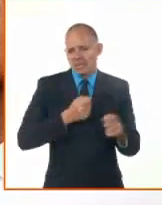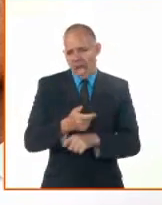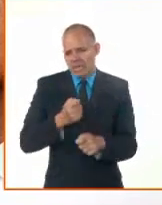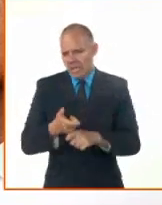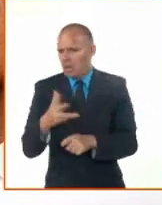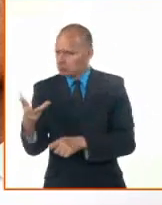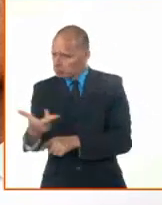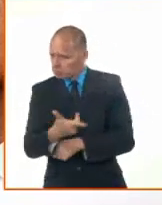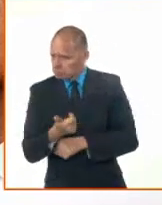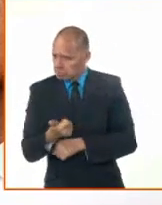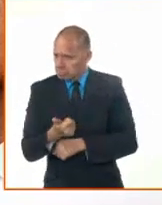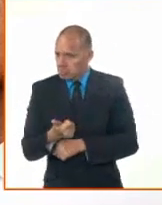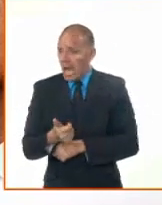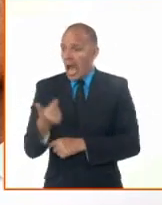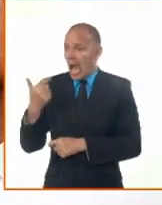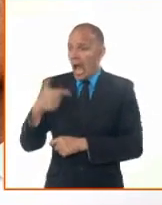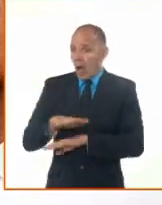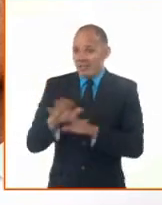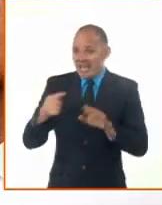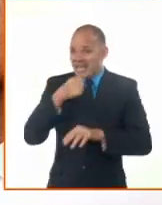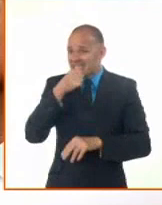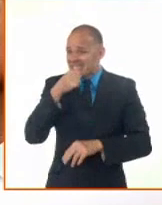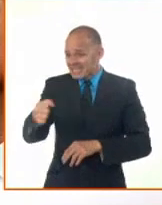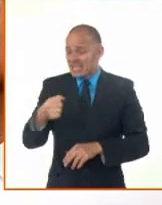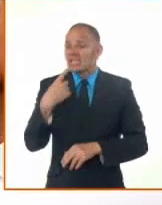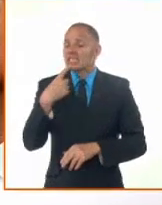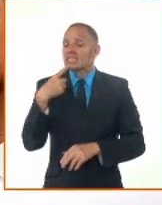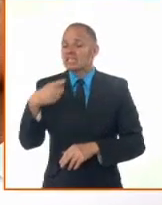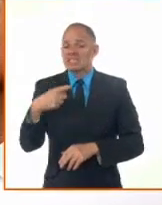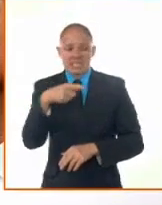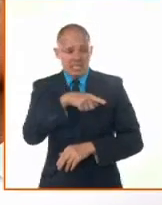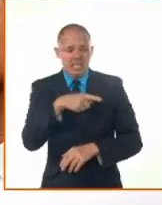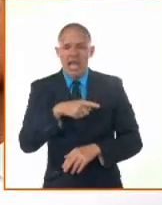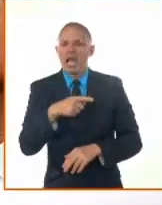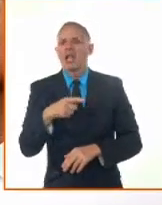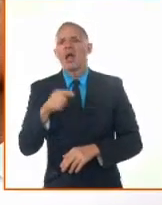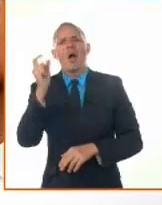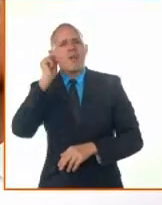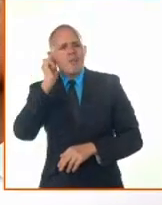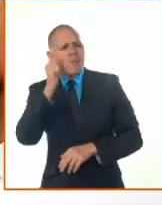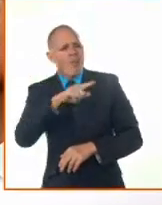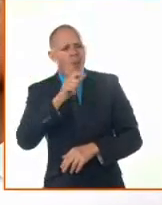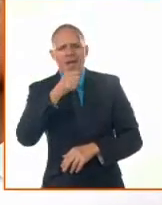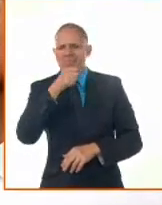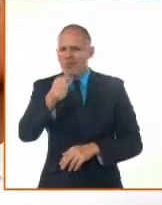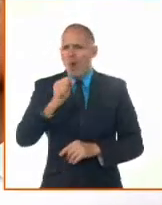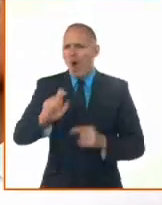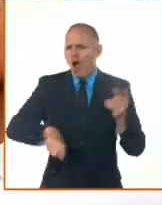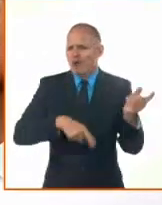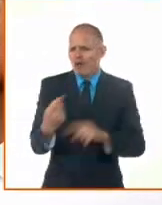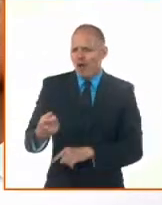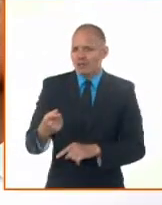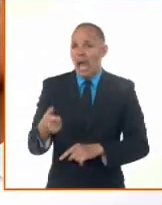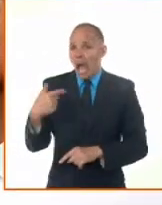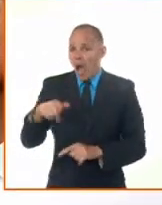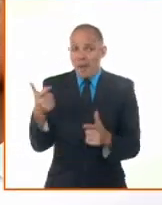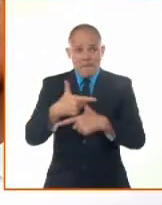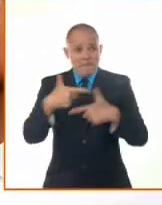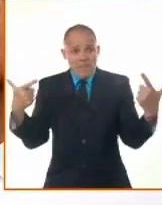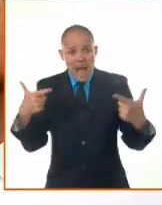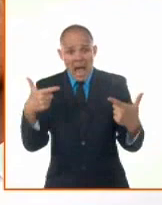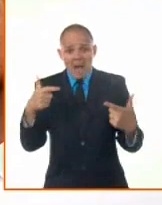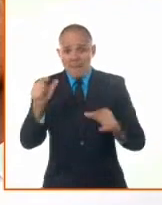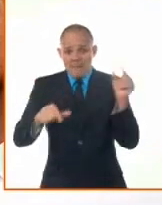el intento de Tron de volver a la Casa Blanca en el 24 o sea esa es otra consecuencia que han aumentado las